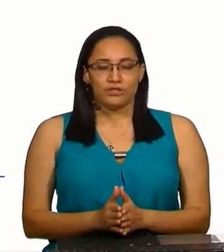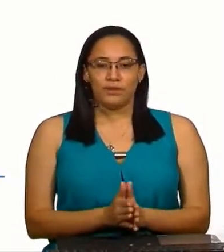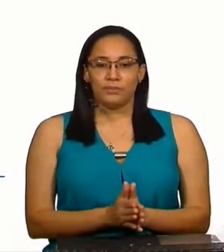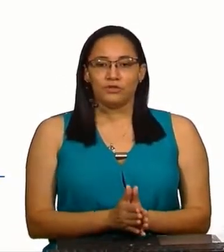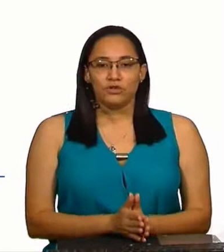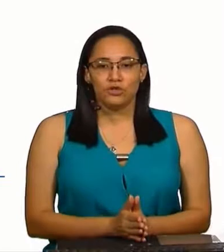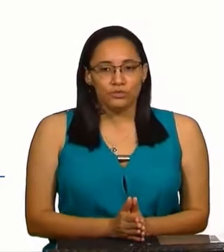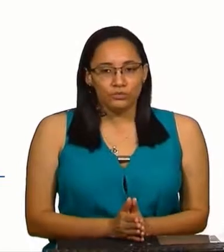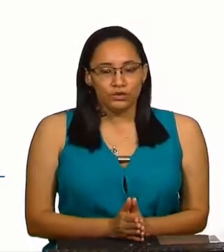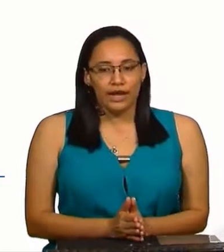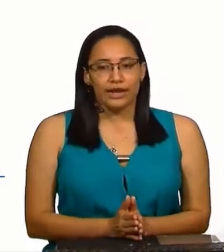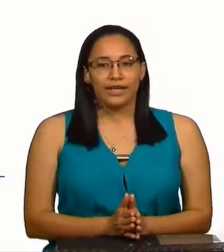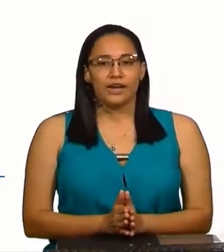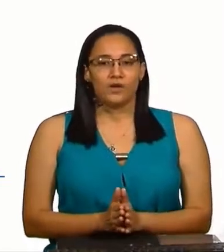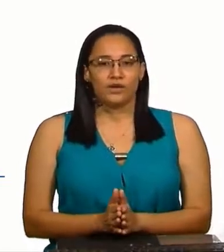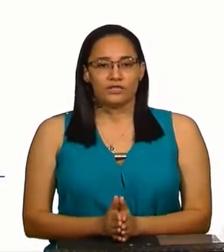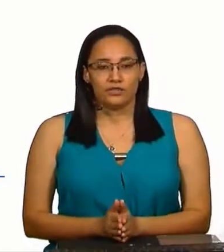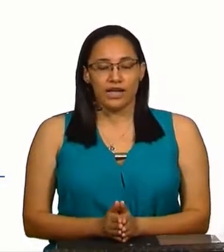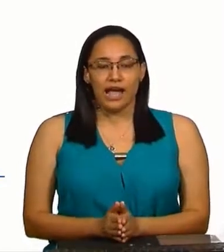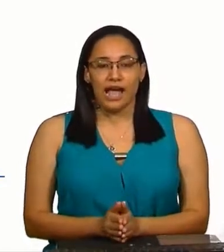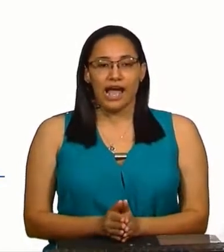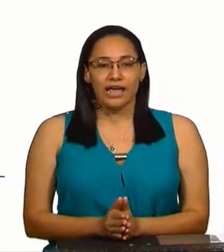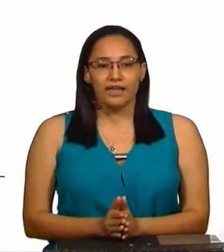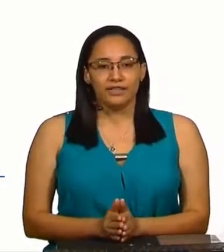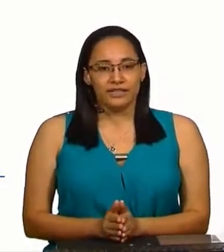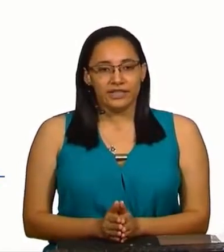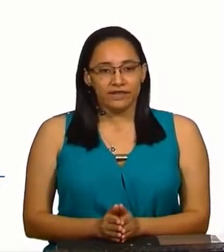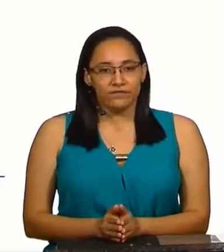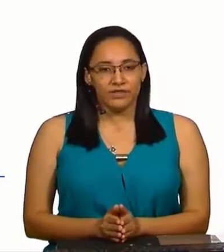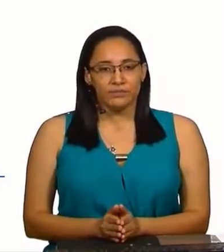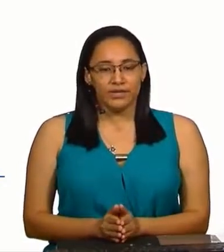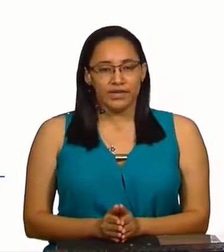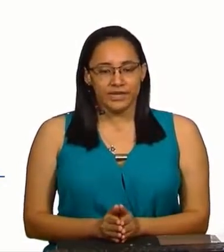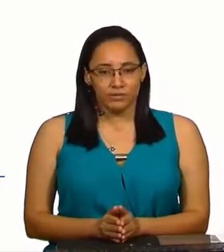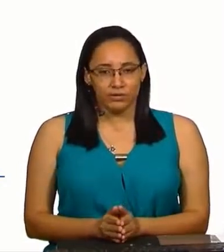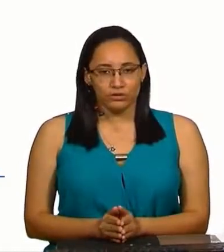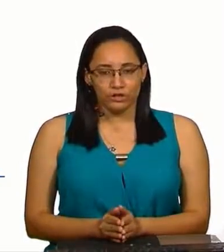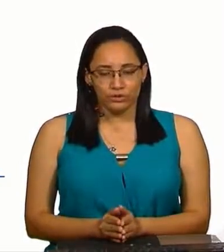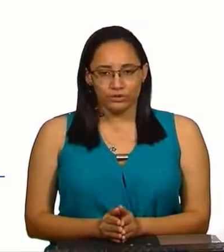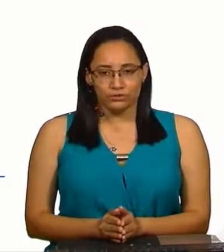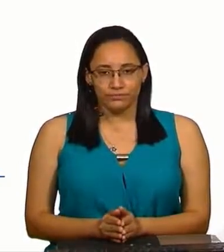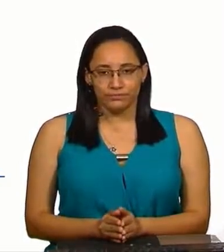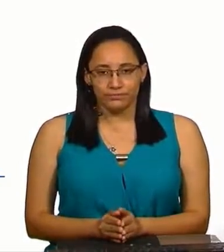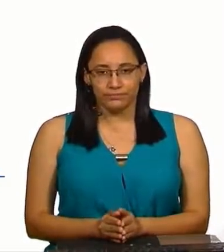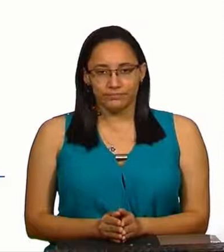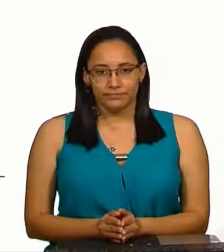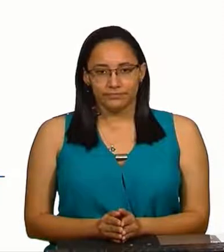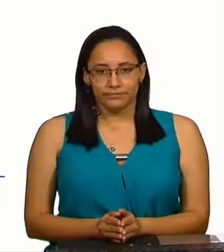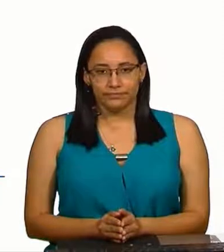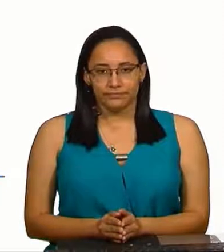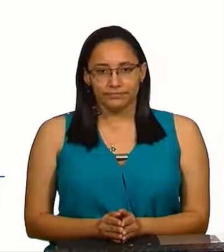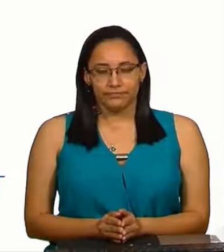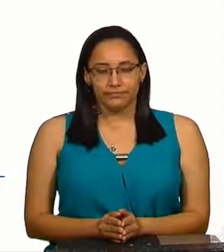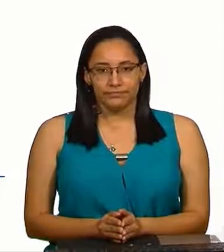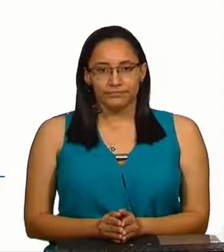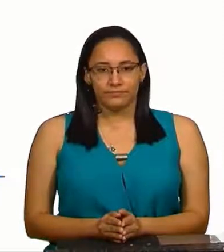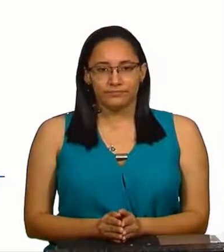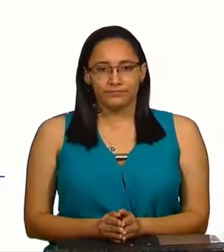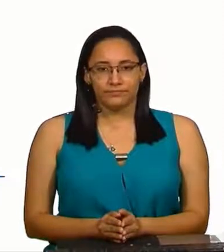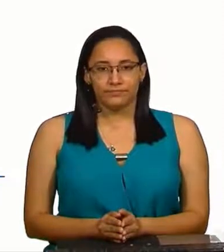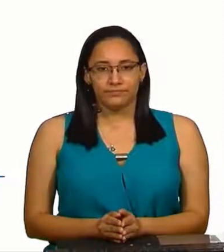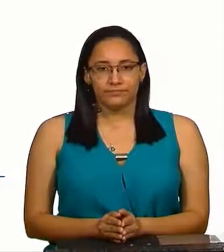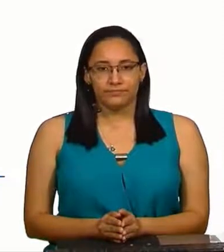vamos a traducir. Vamos todos juntos a leer la oración. I'll never be able to